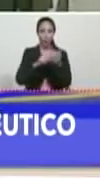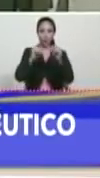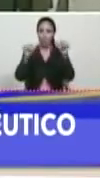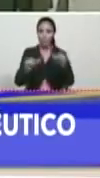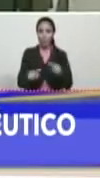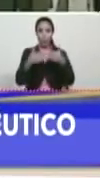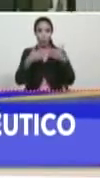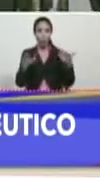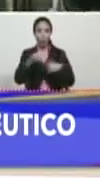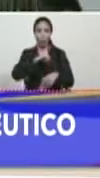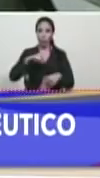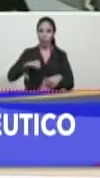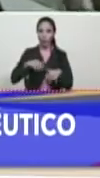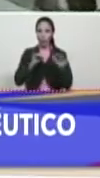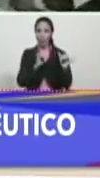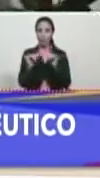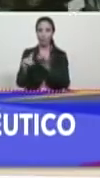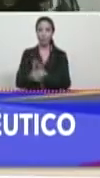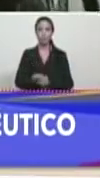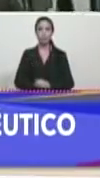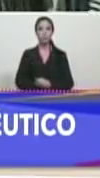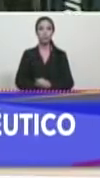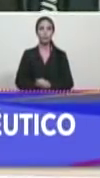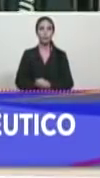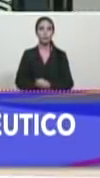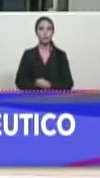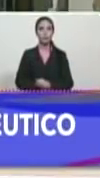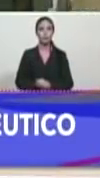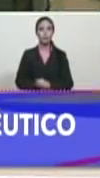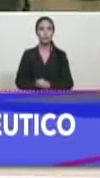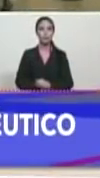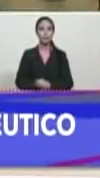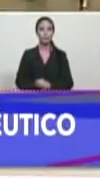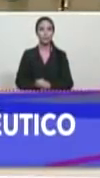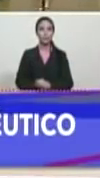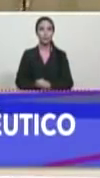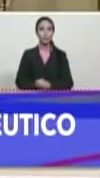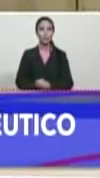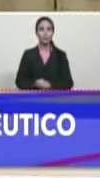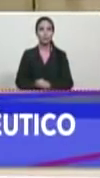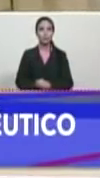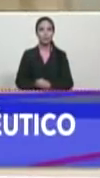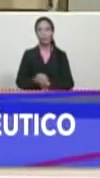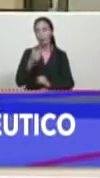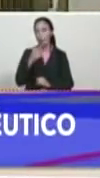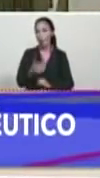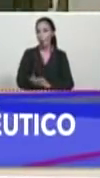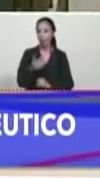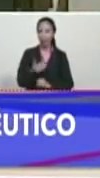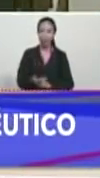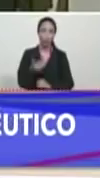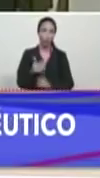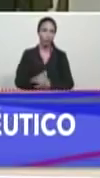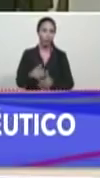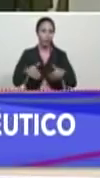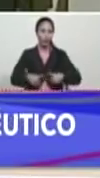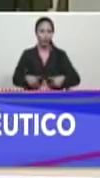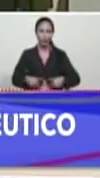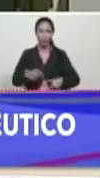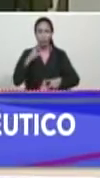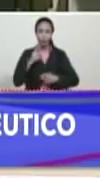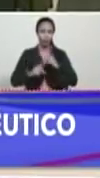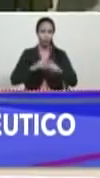público y privado, que es muy importante, ¿verdad? Que amerita de un tremendo esfuerzo